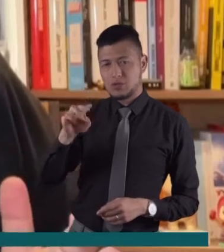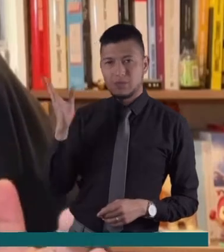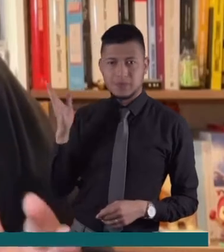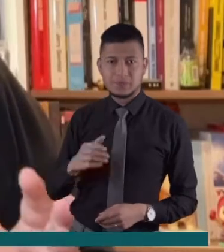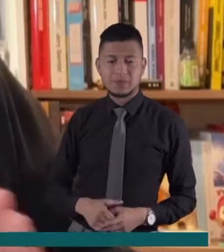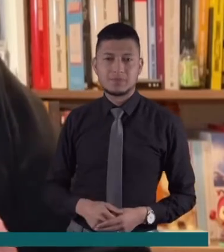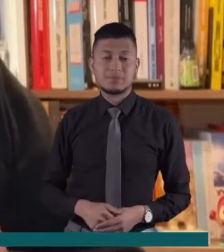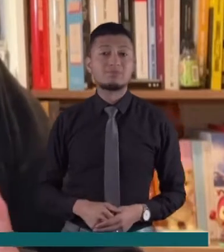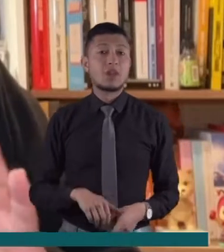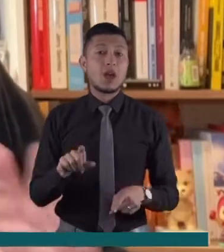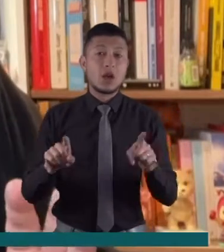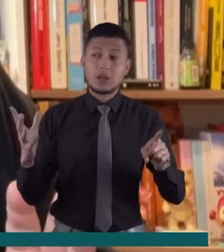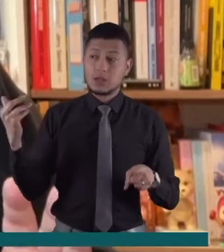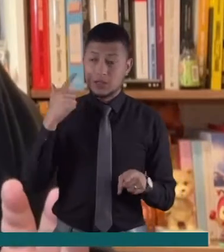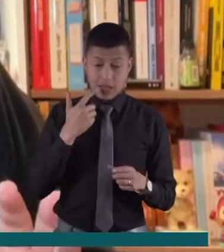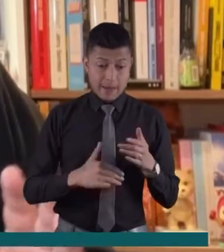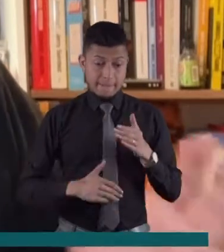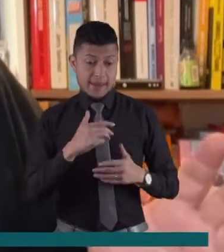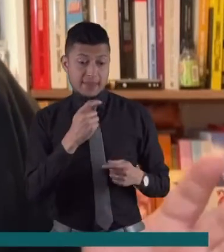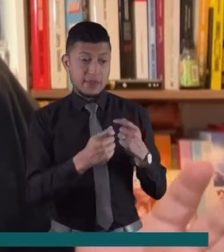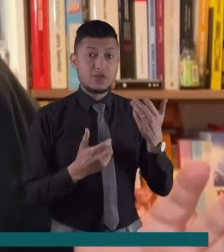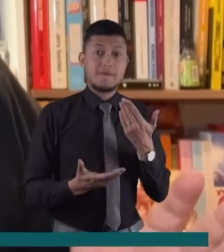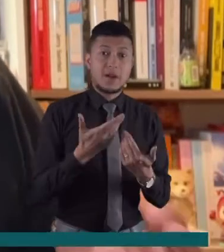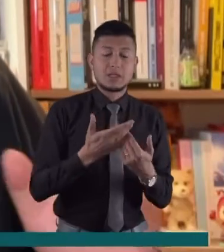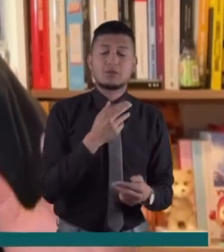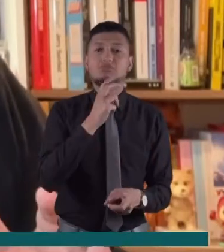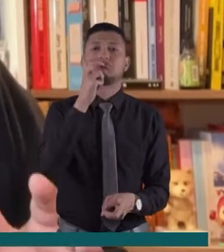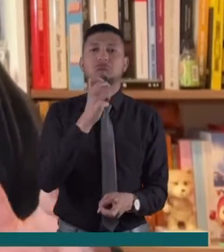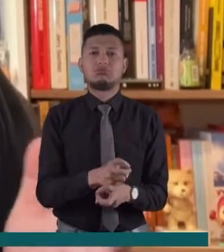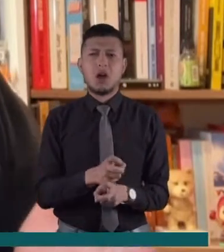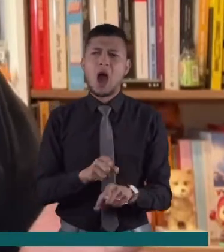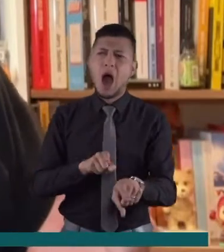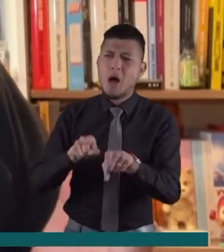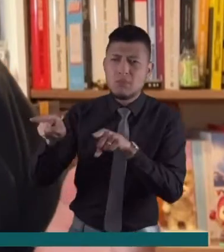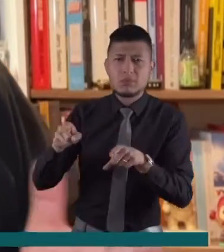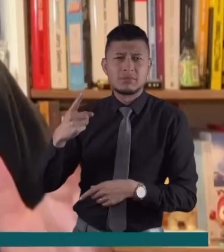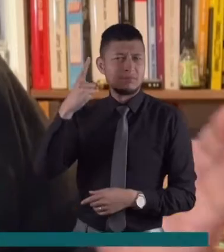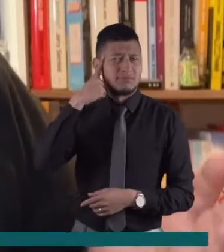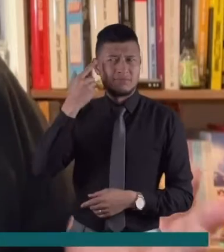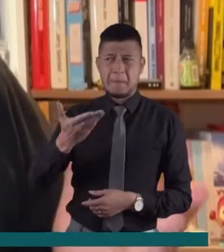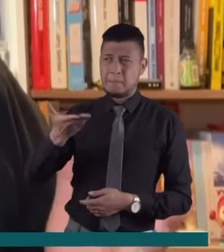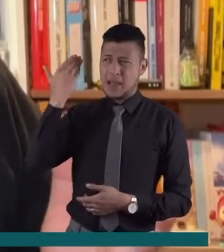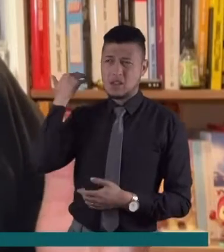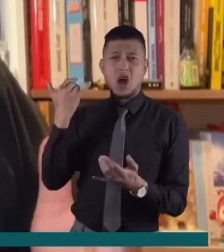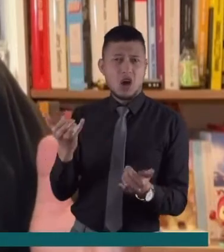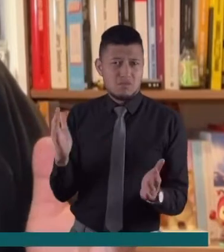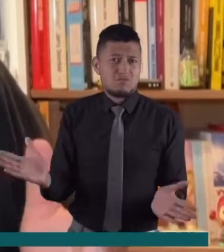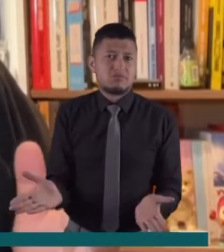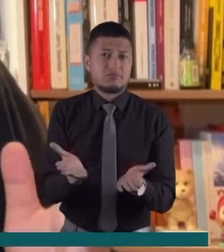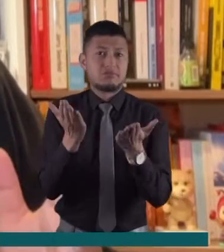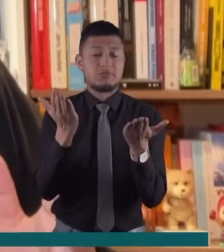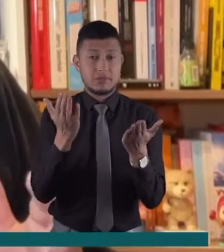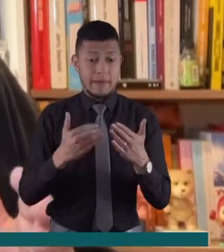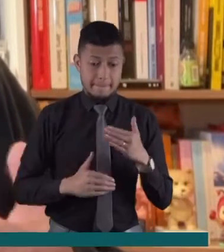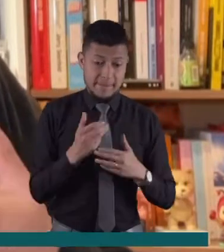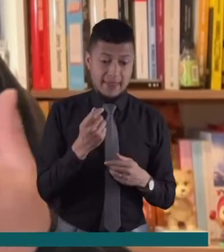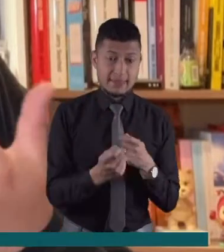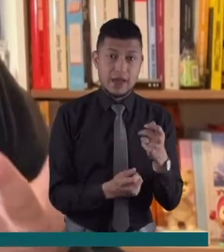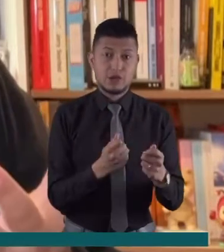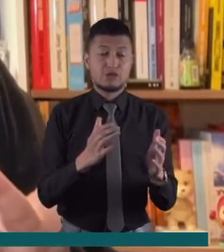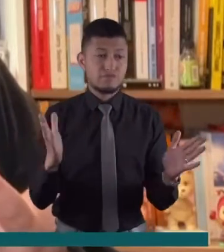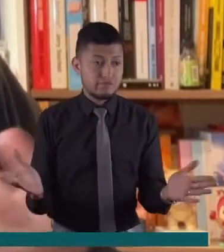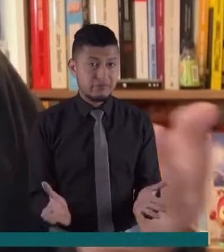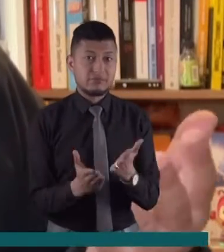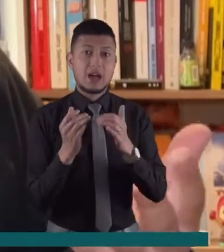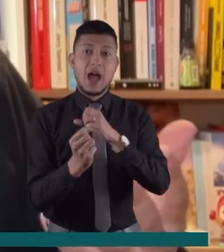hay quienes dicen que emprender no es nada fácil pero para muchos esto es una idea del pasado el panorama del emprendimiento ha venido creciendo